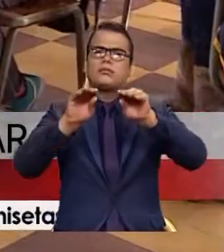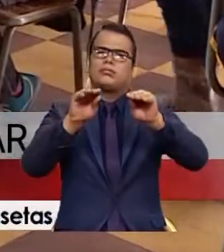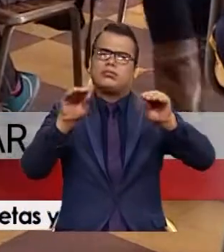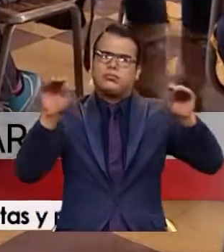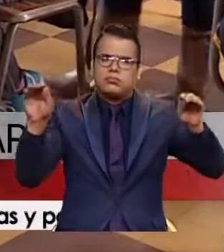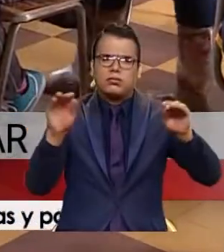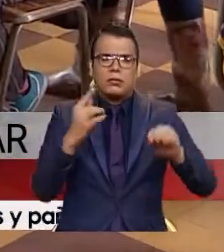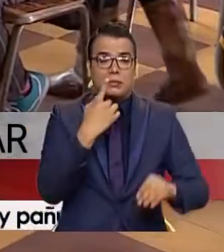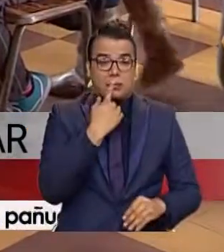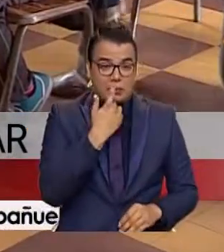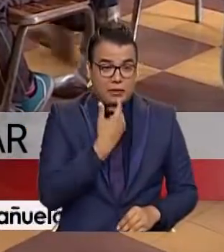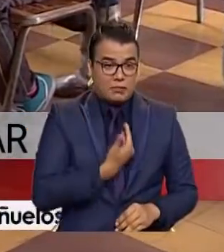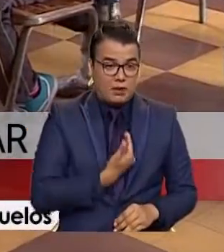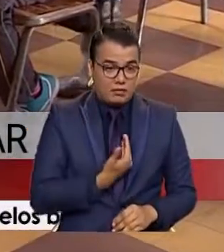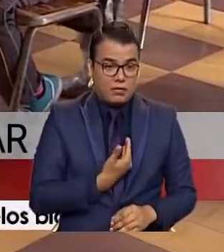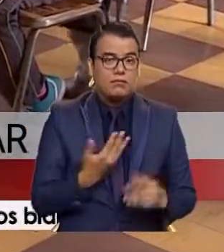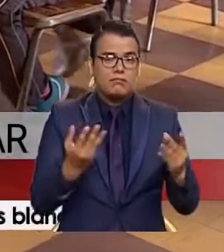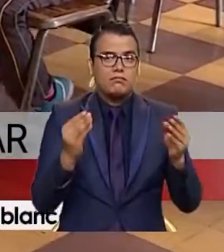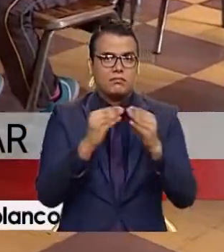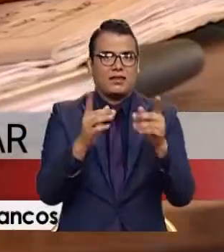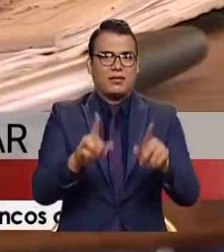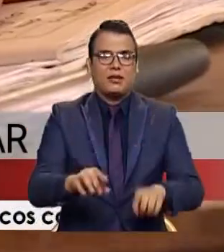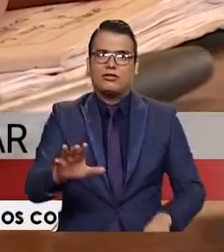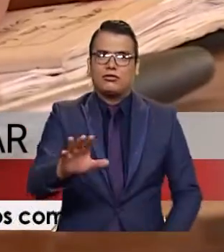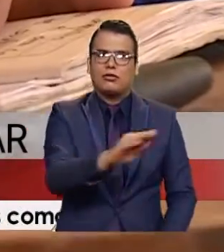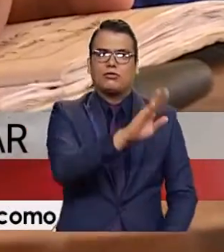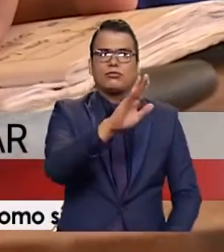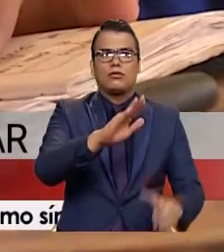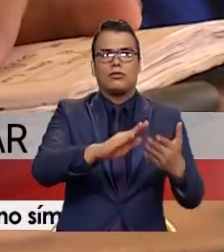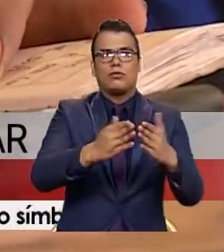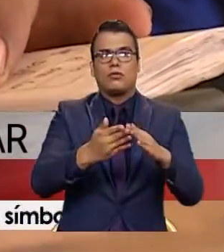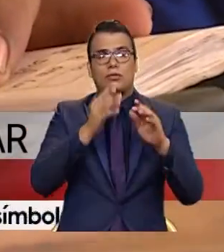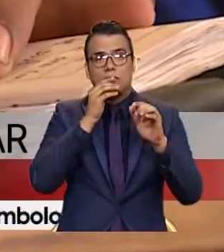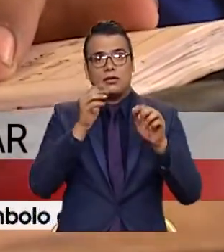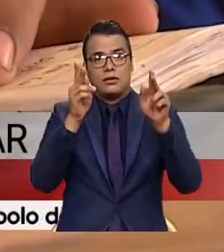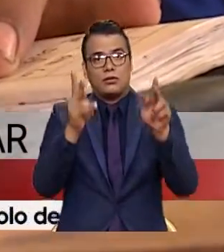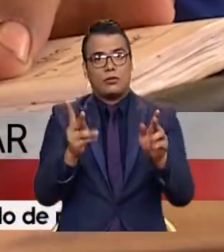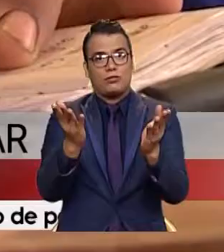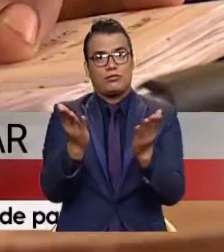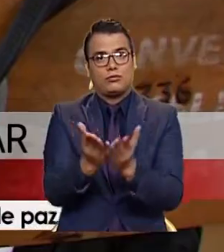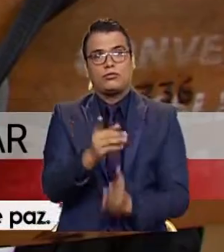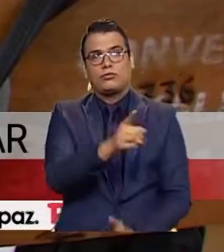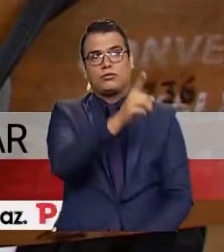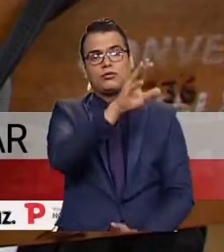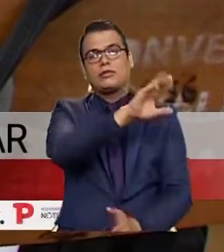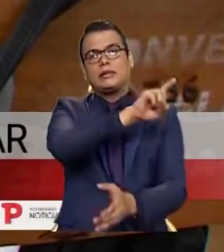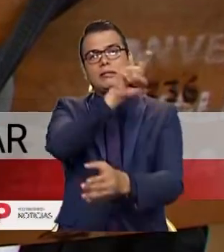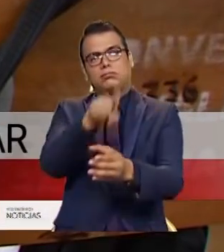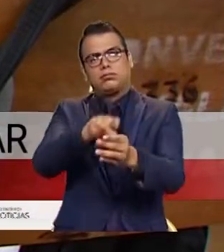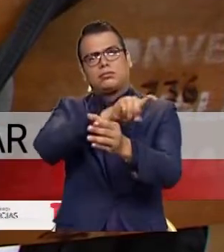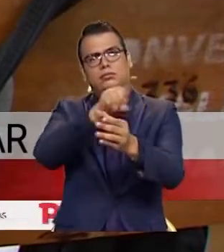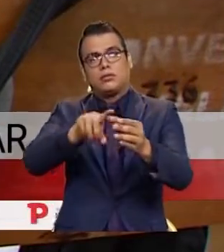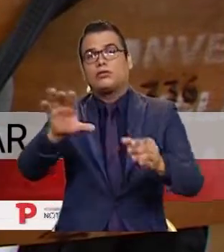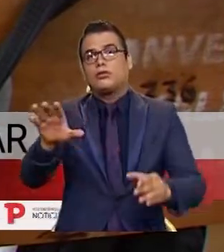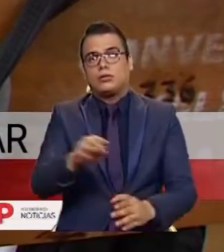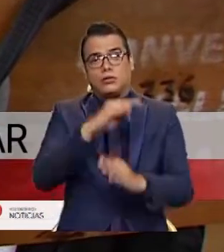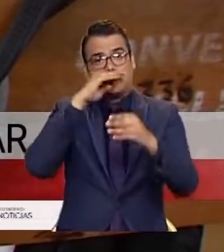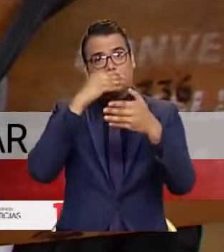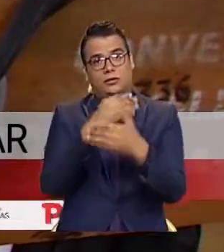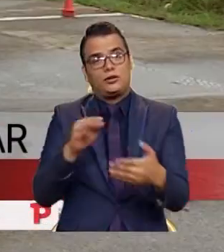solamente a los padres nosotros estamos convocando a la comunidad educativa a que no se quede un solo niño de ese